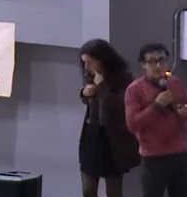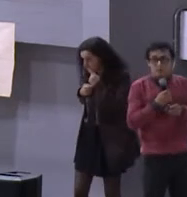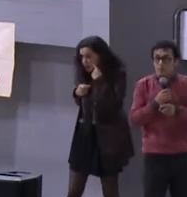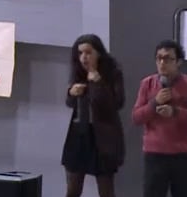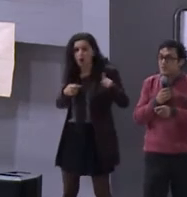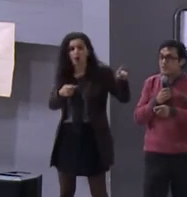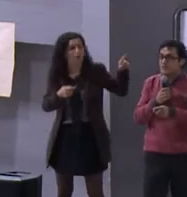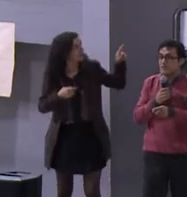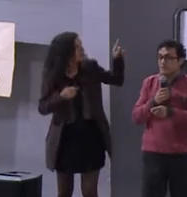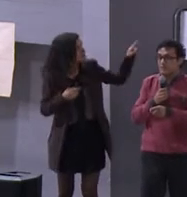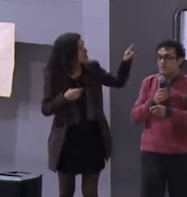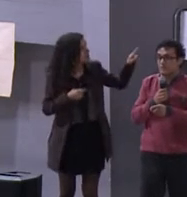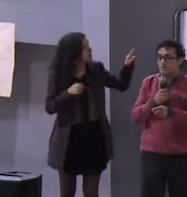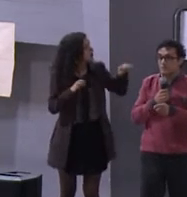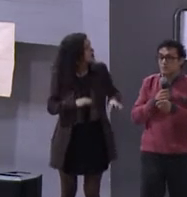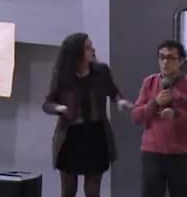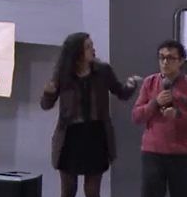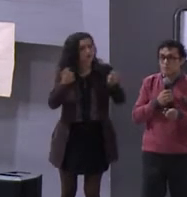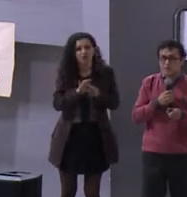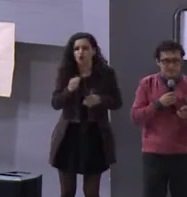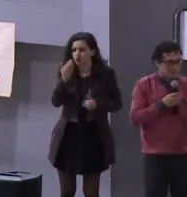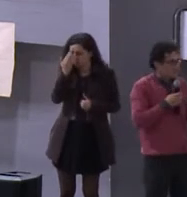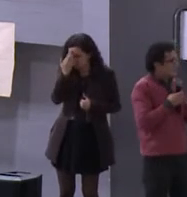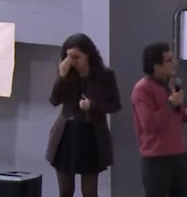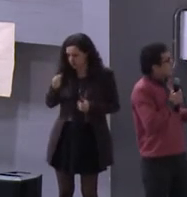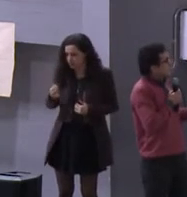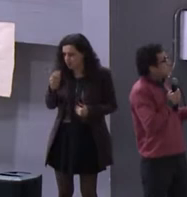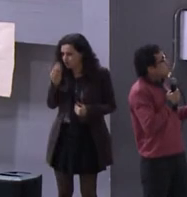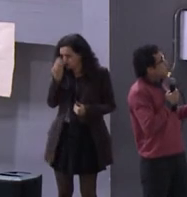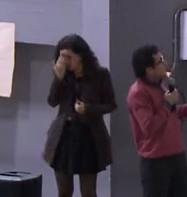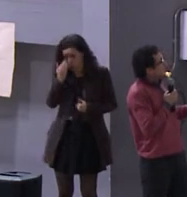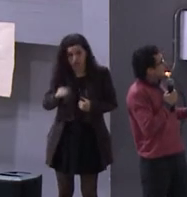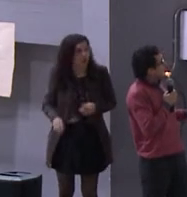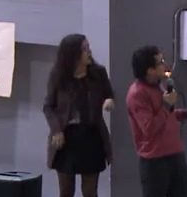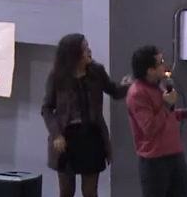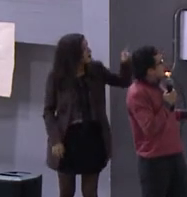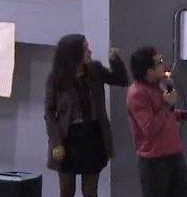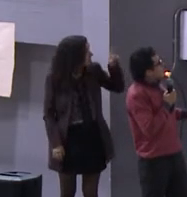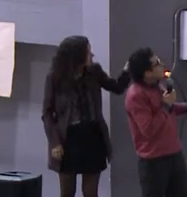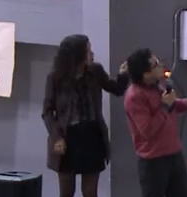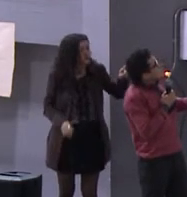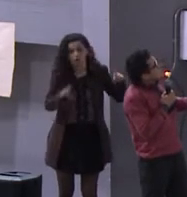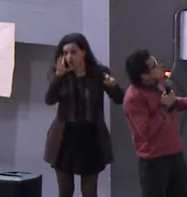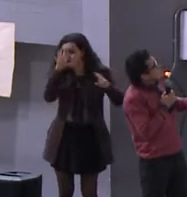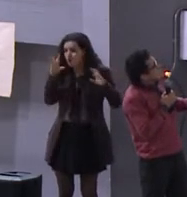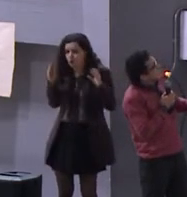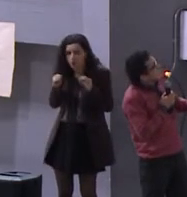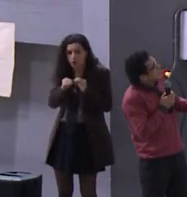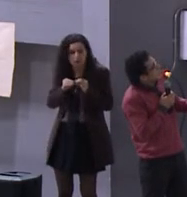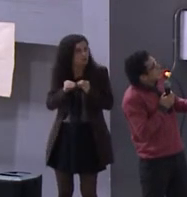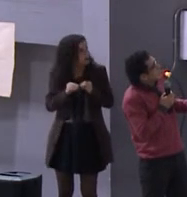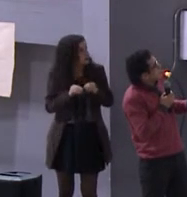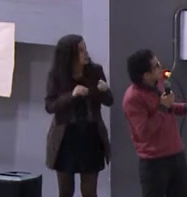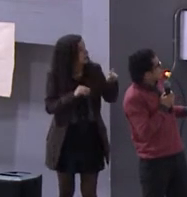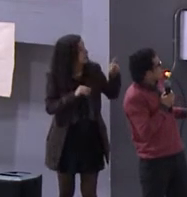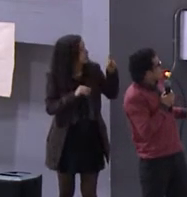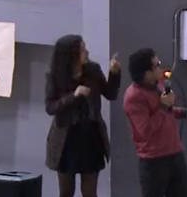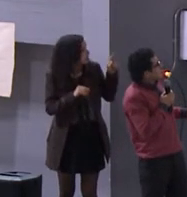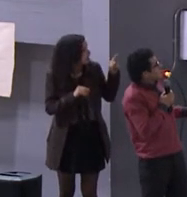hay que ser muy conscientes de esto, muy conscientes, porque esto fue lo pactado. Este fue el cierre